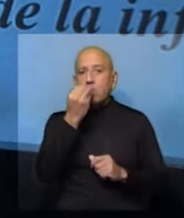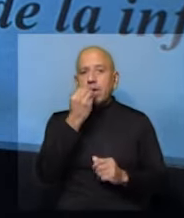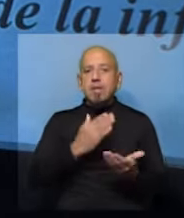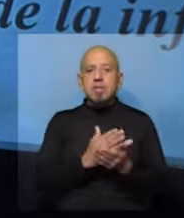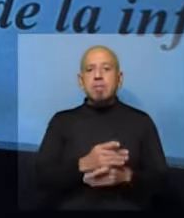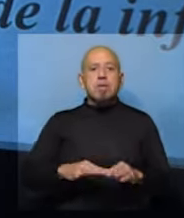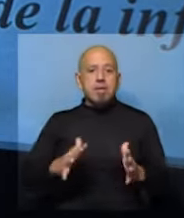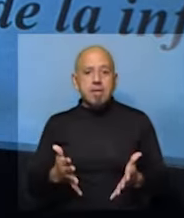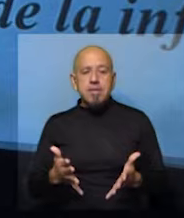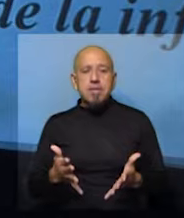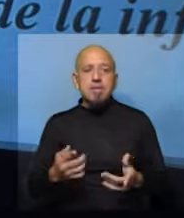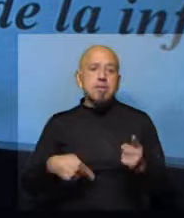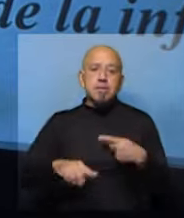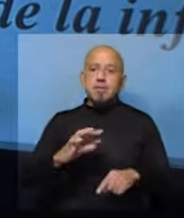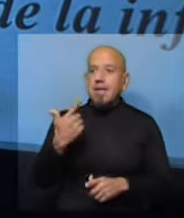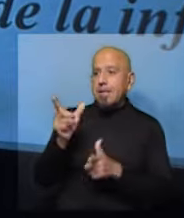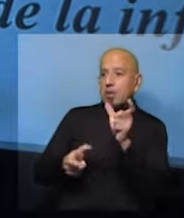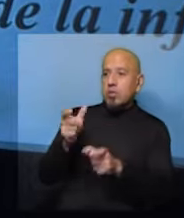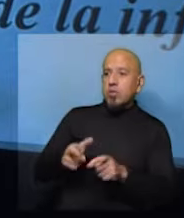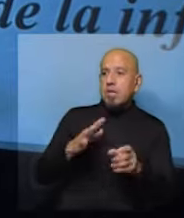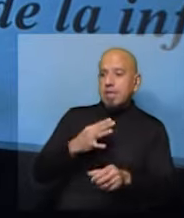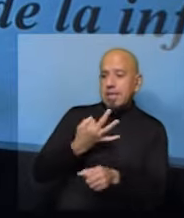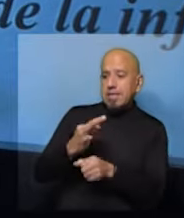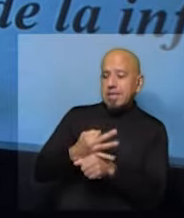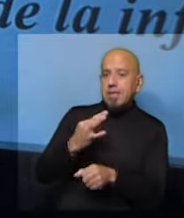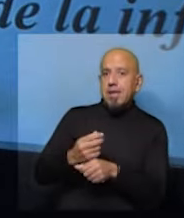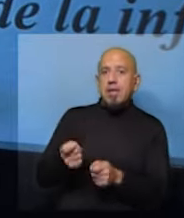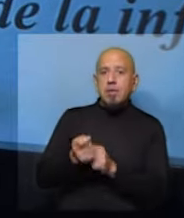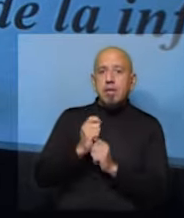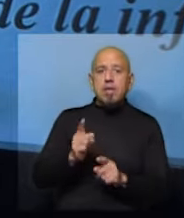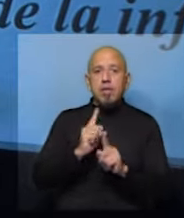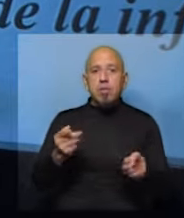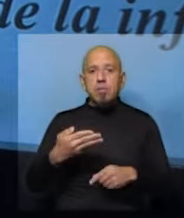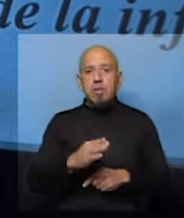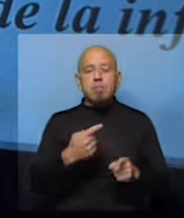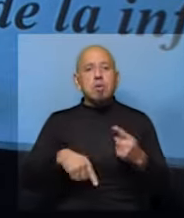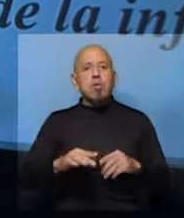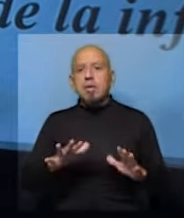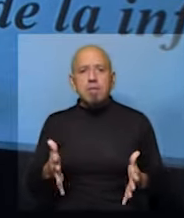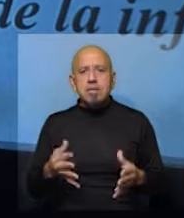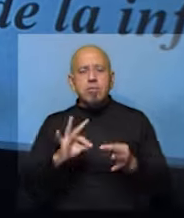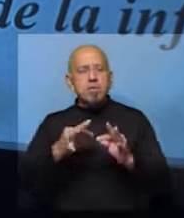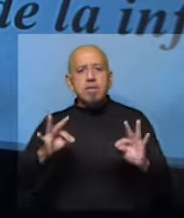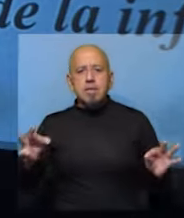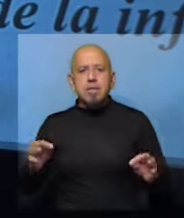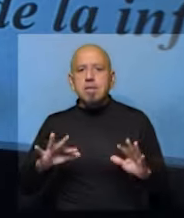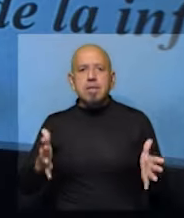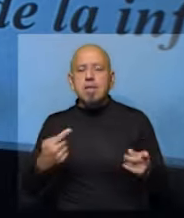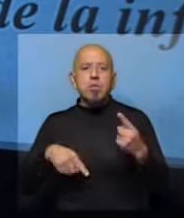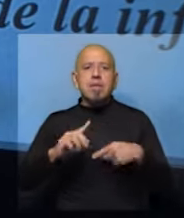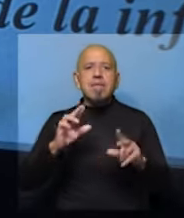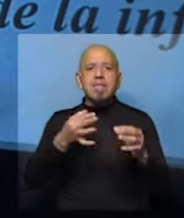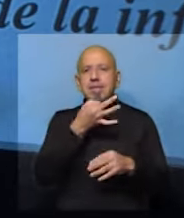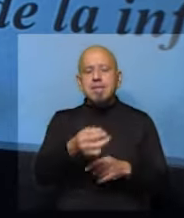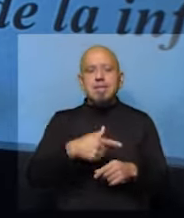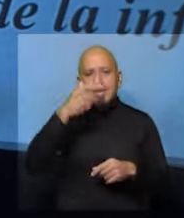traduce coloquialmente como a la gente que enseñarle a pescar y no darle el pescado lo lo que pasa con esta frase es lo que en ciencia política